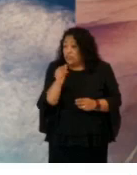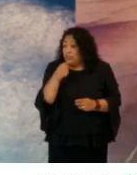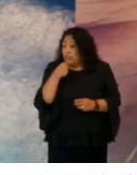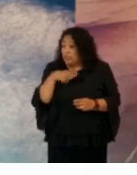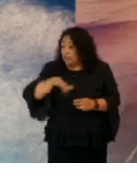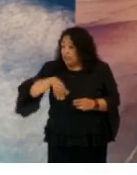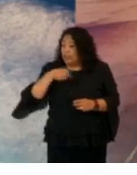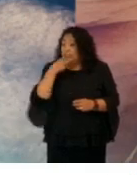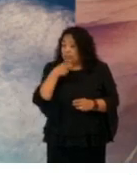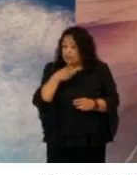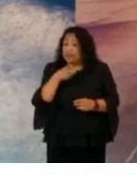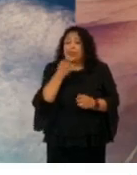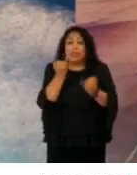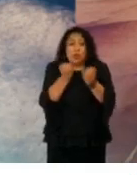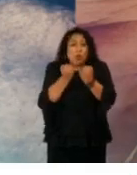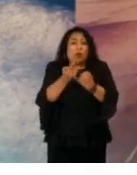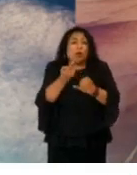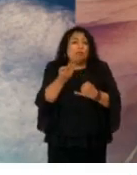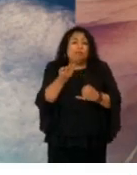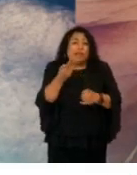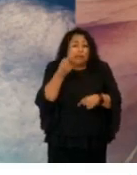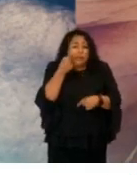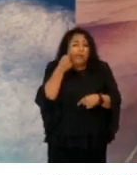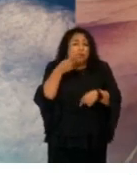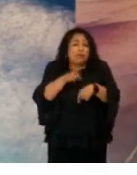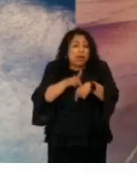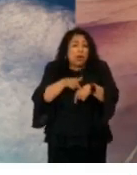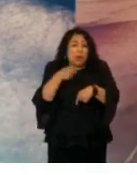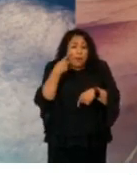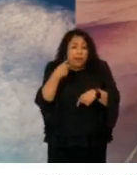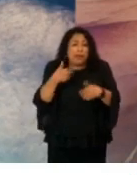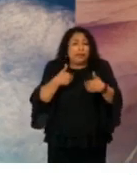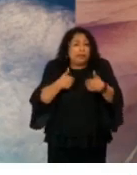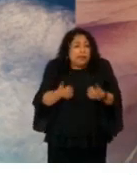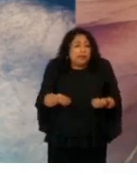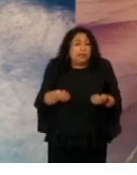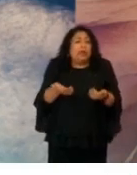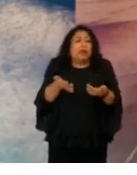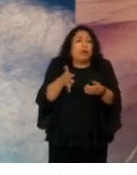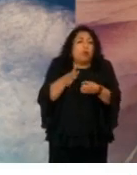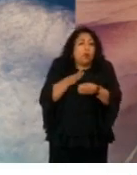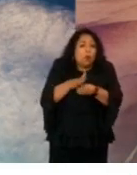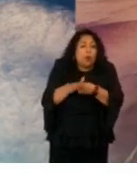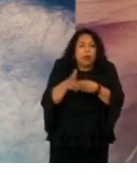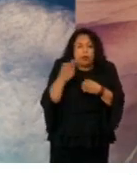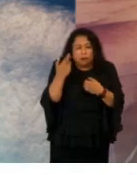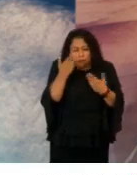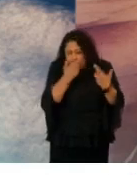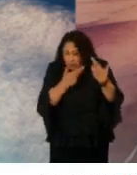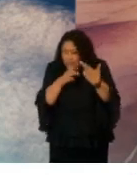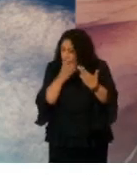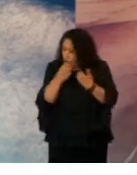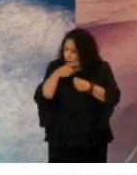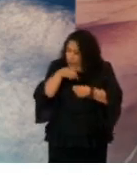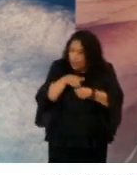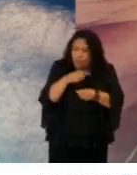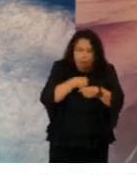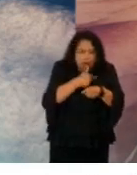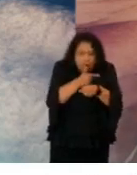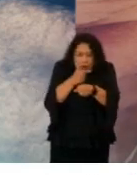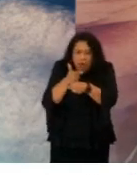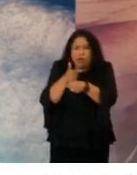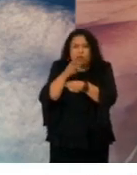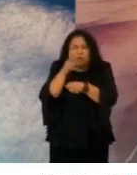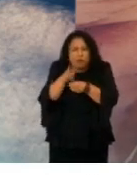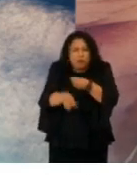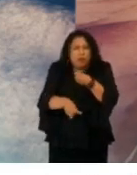Bernardo, son también las cosas de la cotidianidad, ¿no? Basarse, entender cuáles son, hacer una radiografía a la sociedad, identificar cuáles son